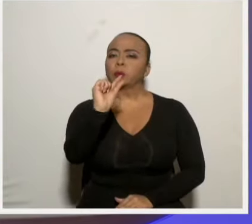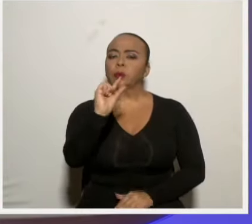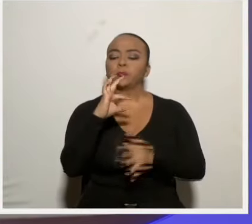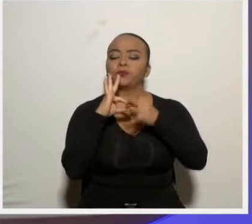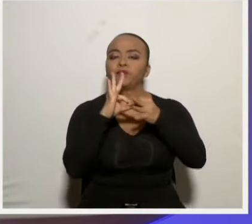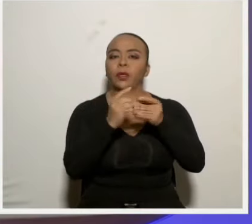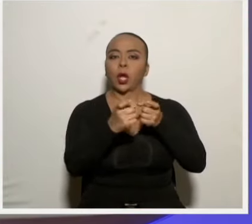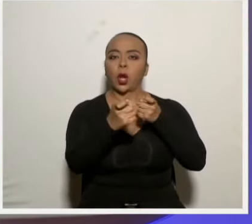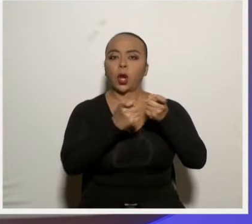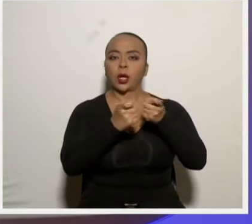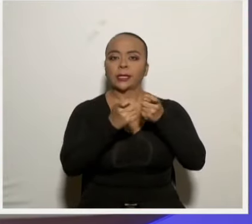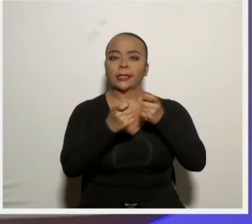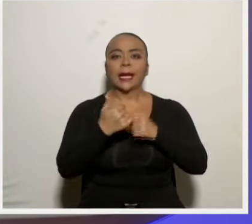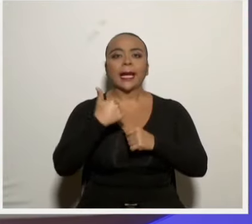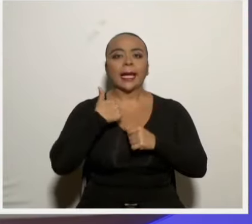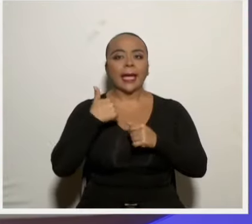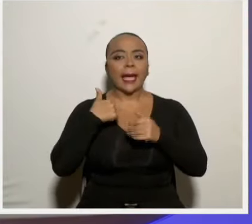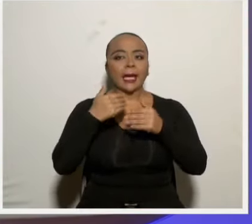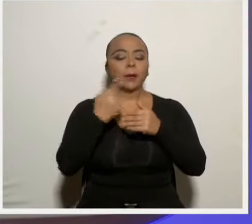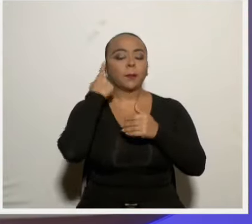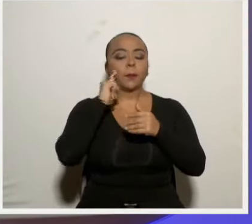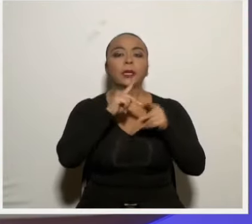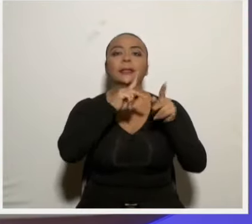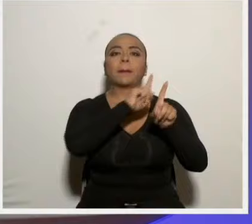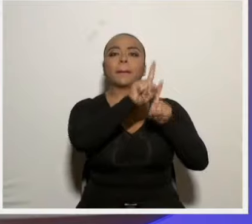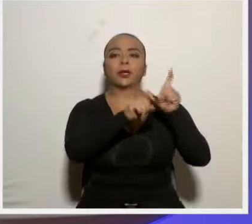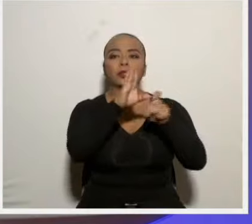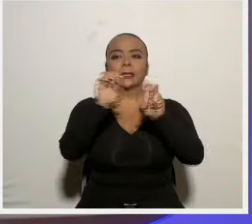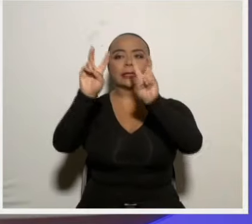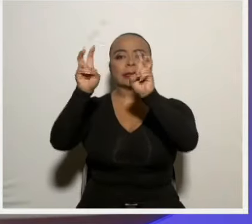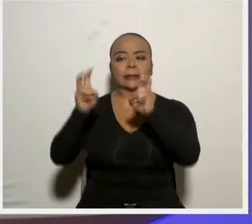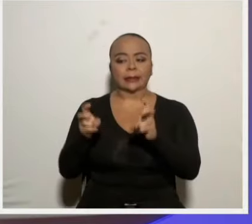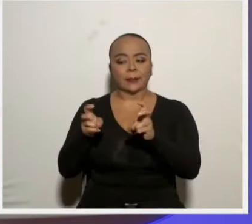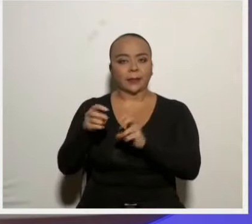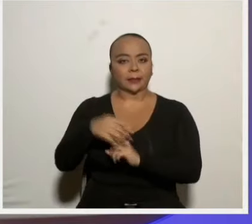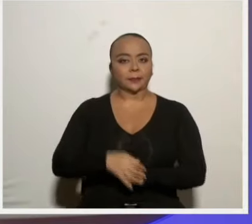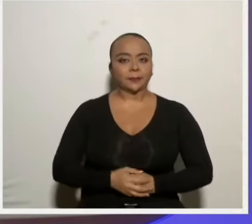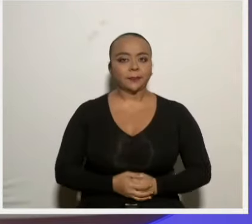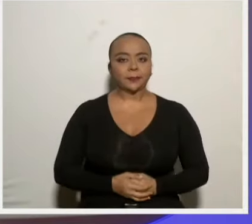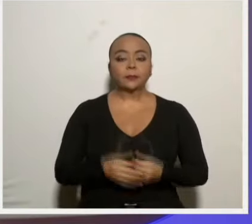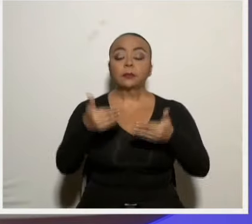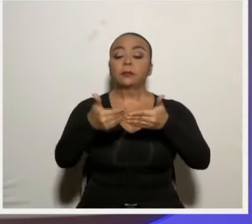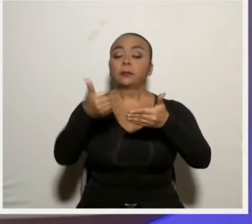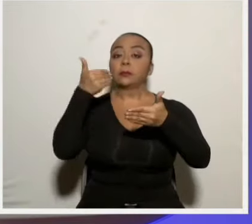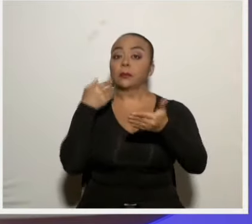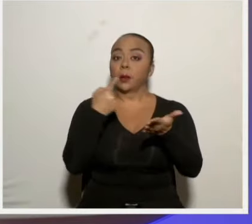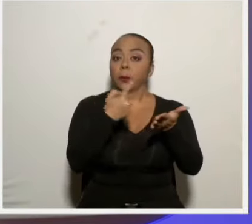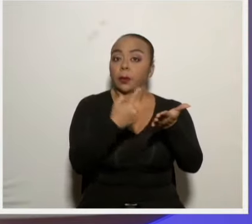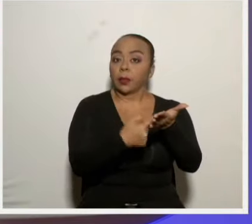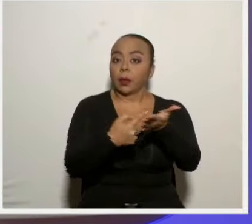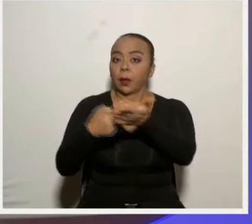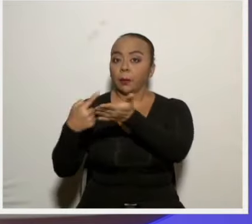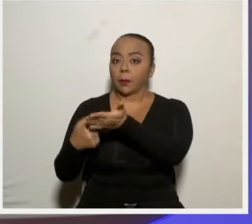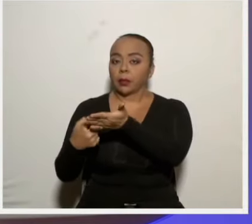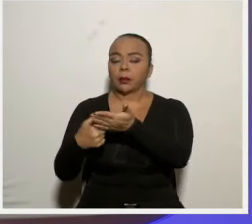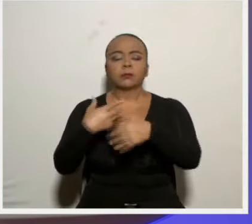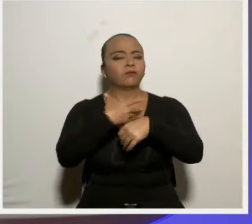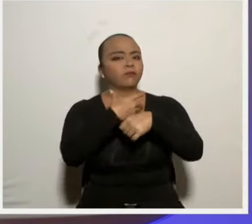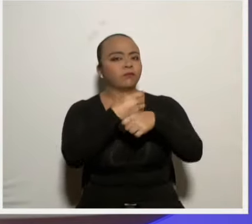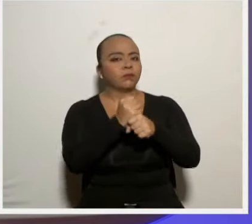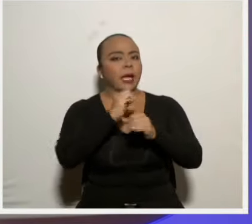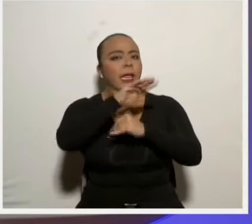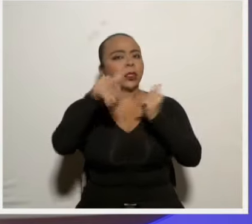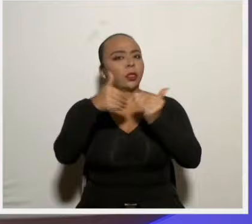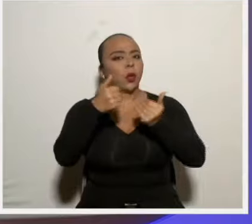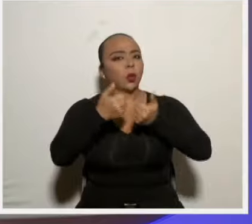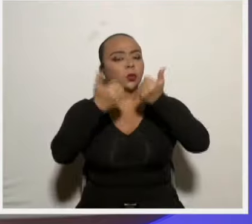la logística que hay detrás de las preguntas y los temas que se van a tratar acá. Previo a este debate, se les realizó a